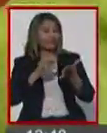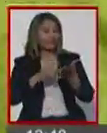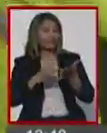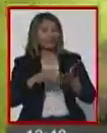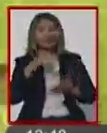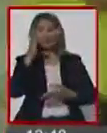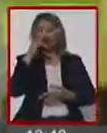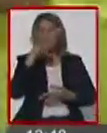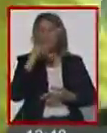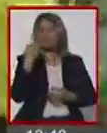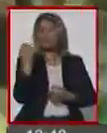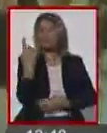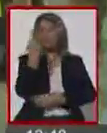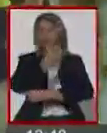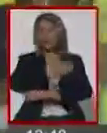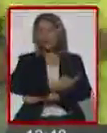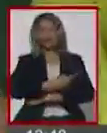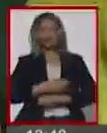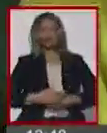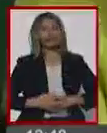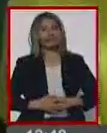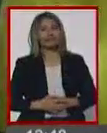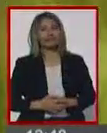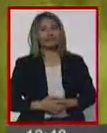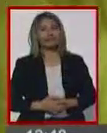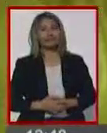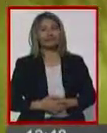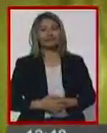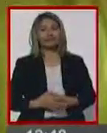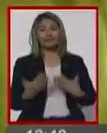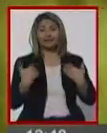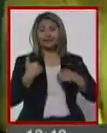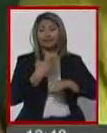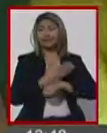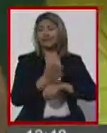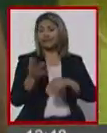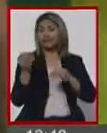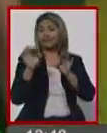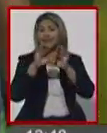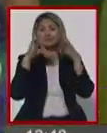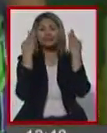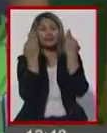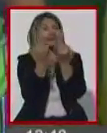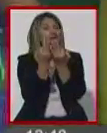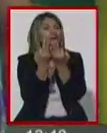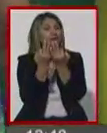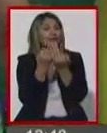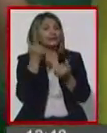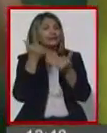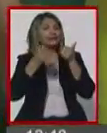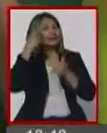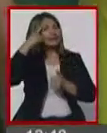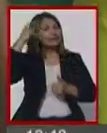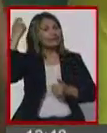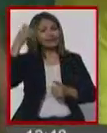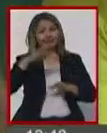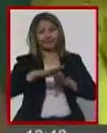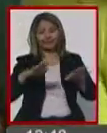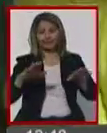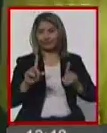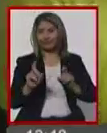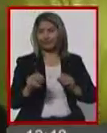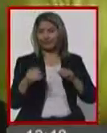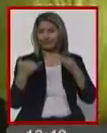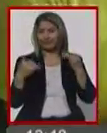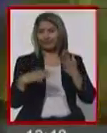que divertirse en su día y tienen que pasarla bien con su familia. Eso. ¿Cuál es tu sueño como niño?